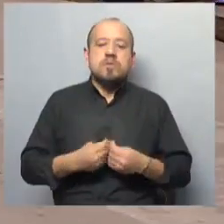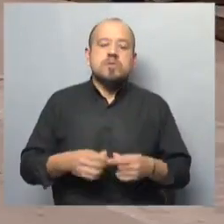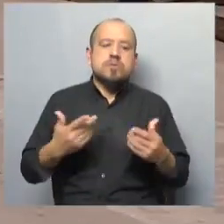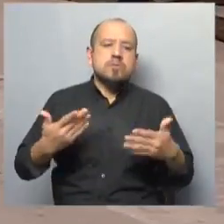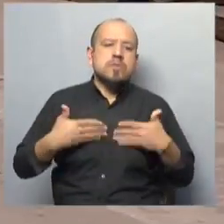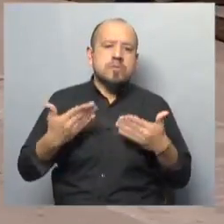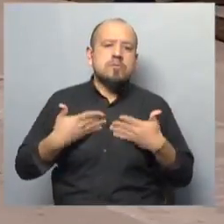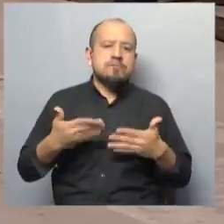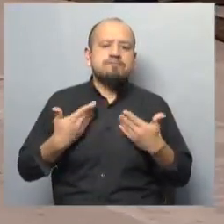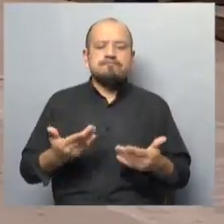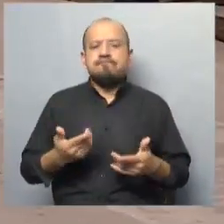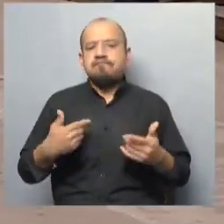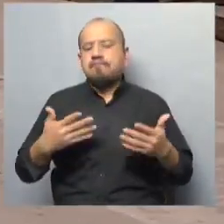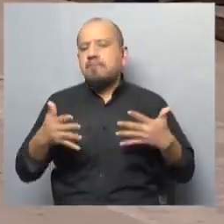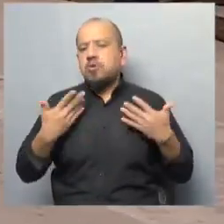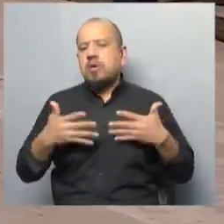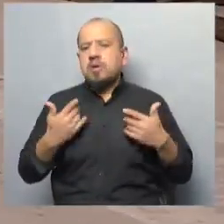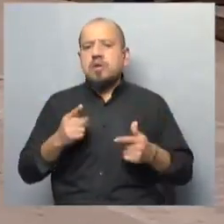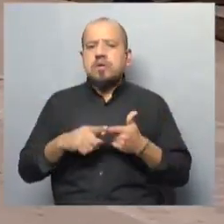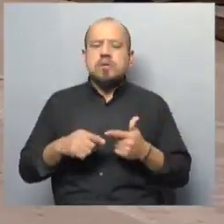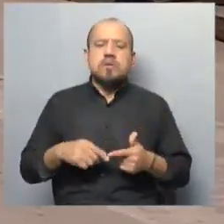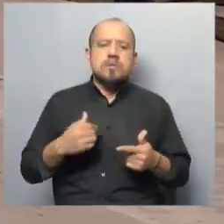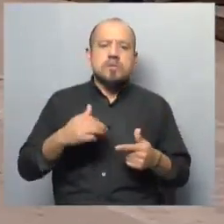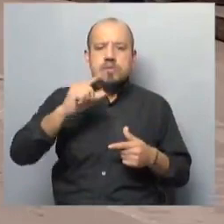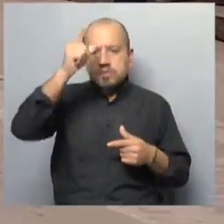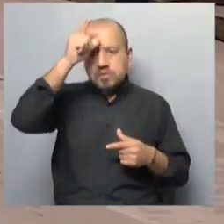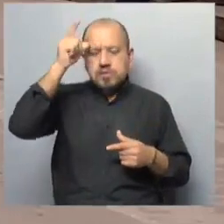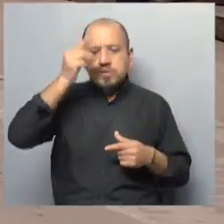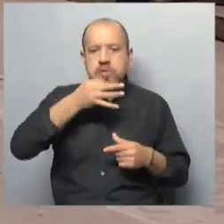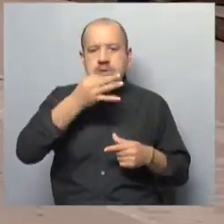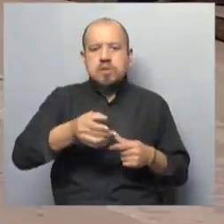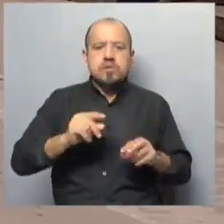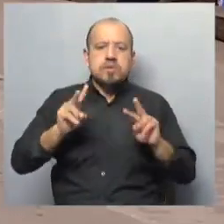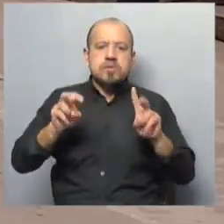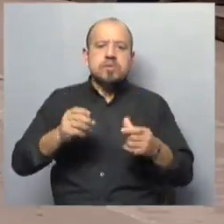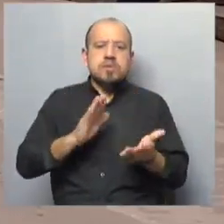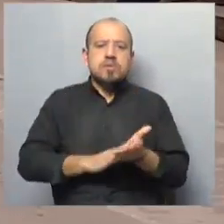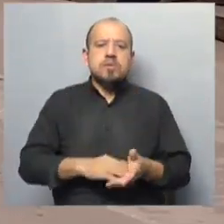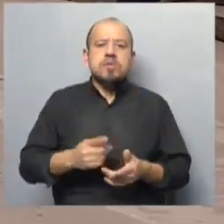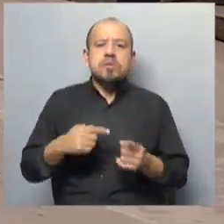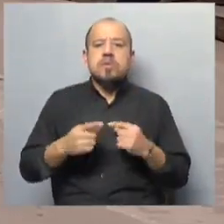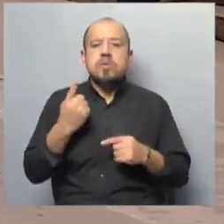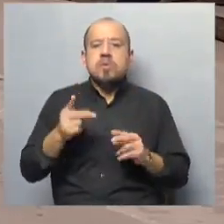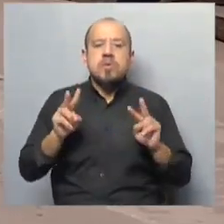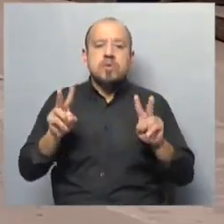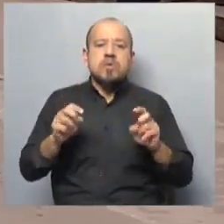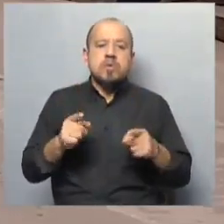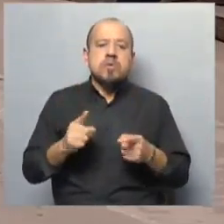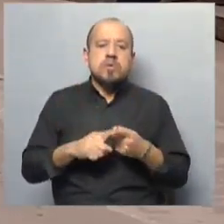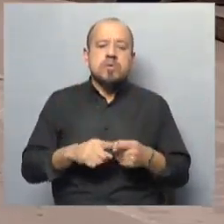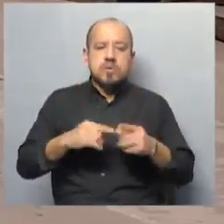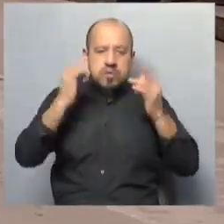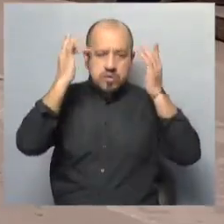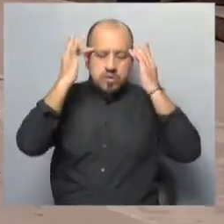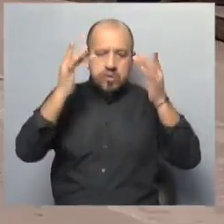registraron durante esta jornada. El presidente Lacalle Pou habló sobre varios temas pero uno de ellos es la